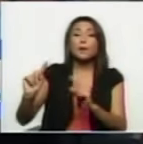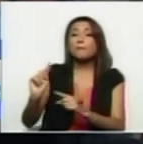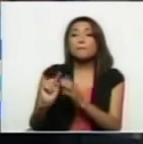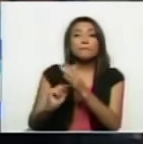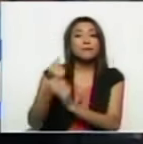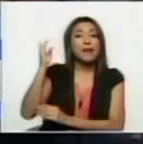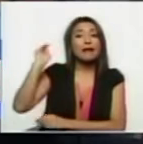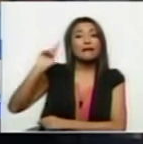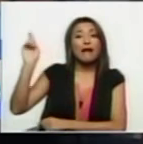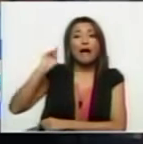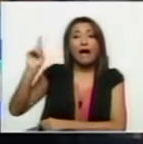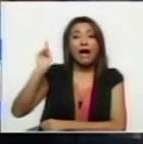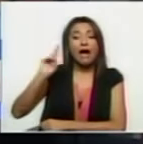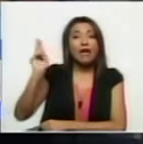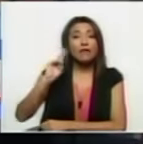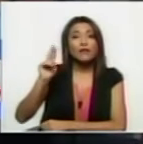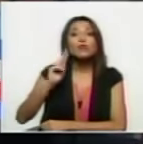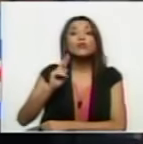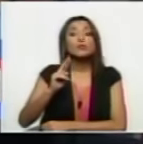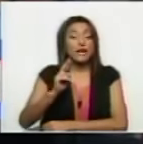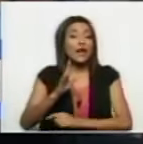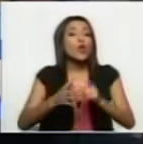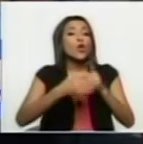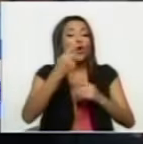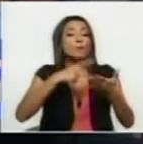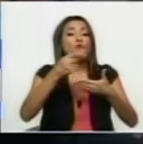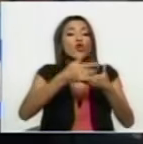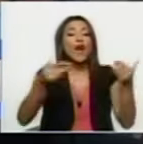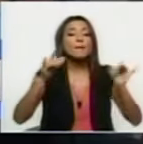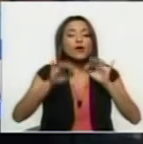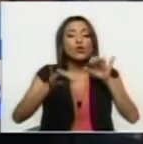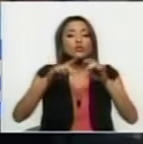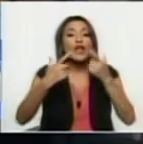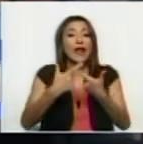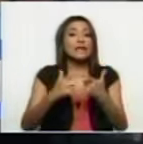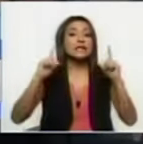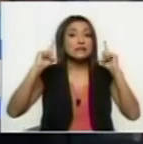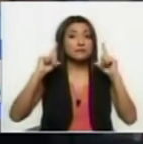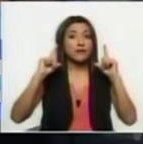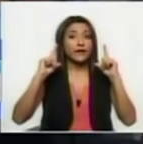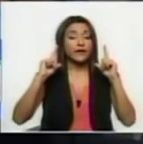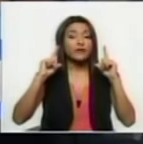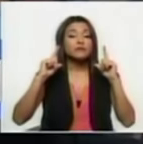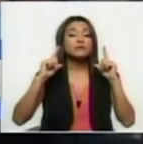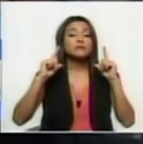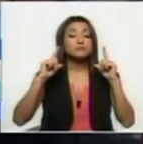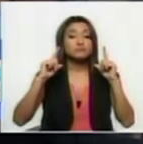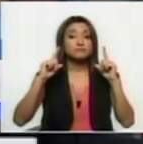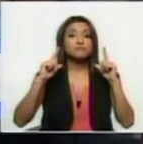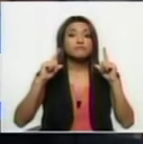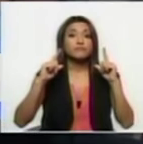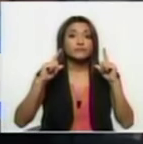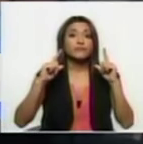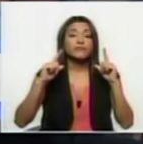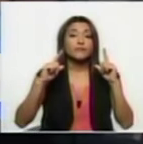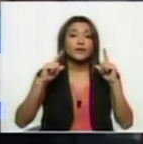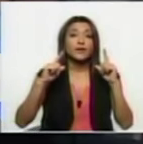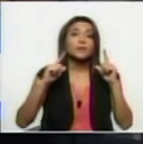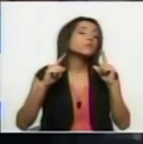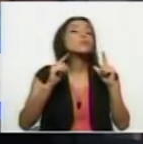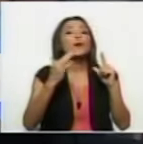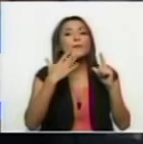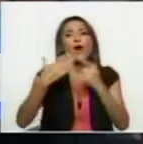emisora en Venezuela que fue migrada a software libre por sus propios trabajadores, lo cual es un logro. El haber podido eliminar